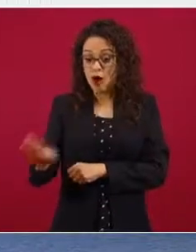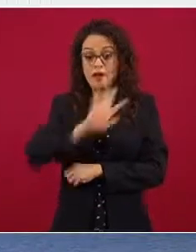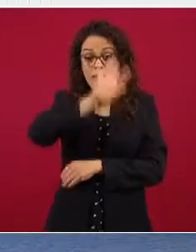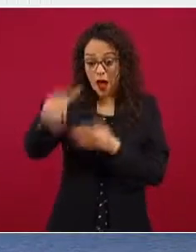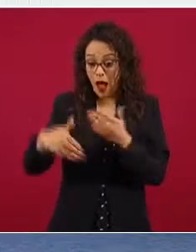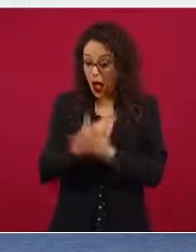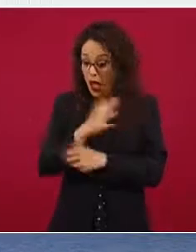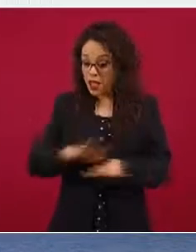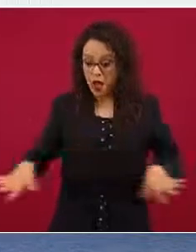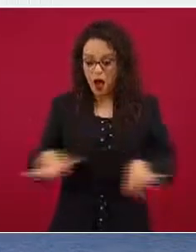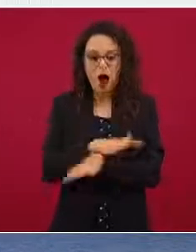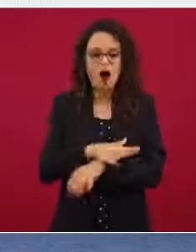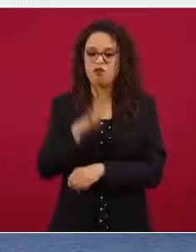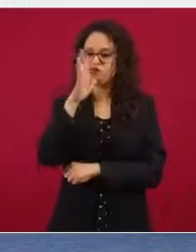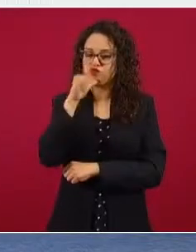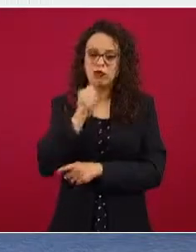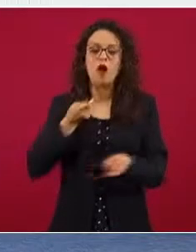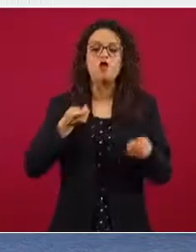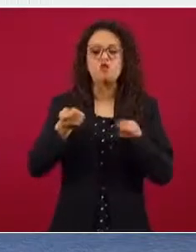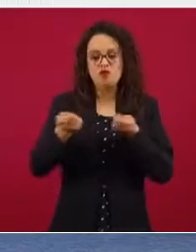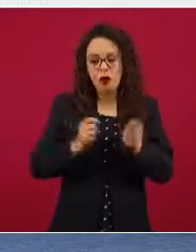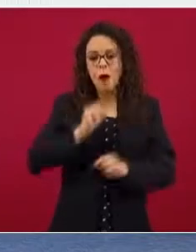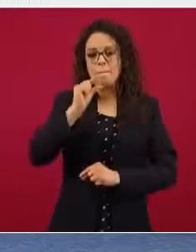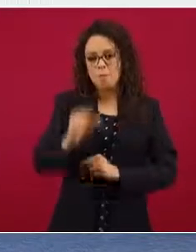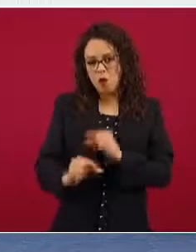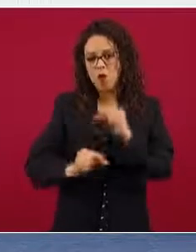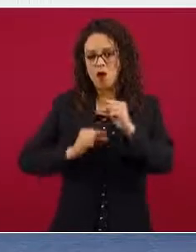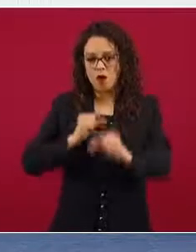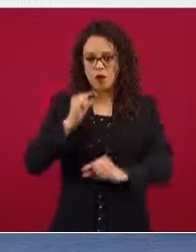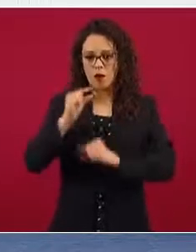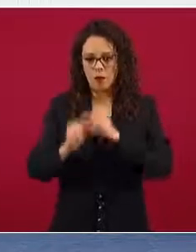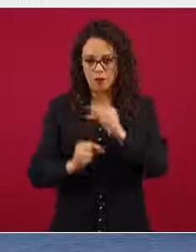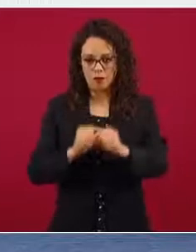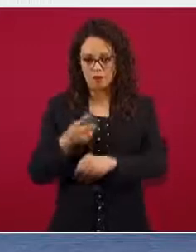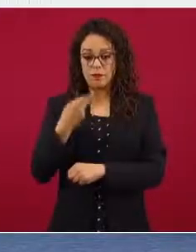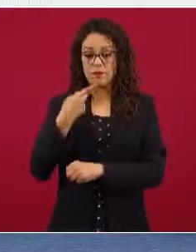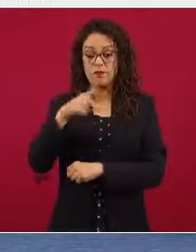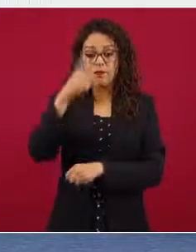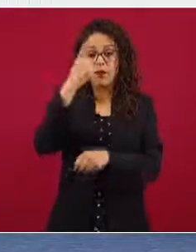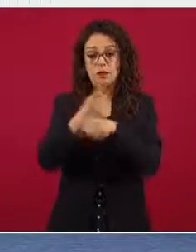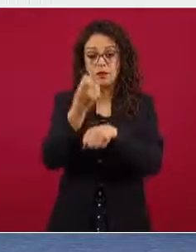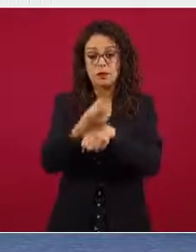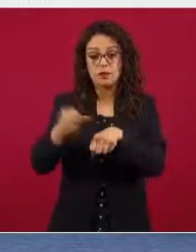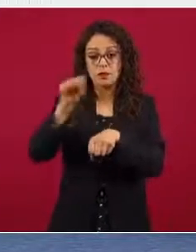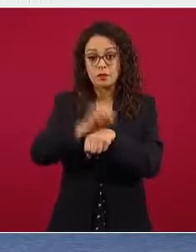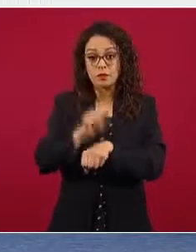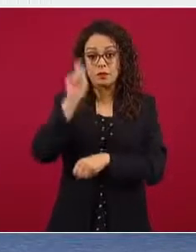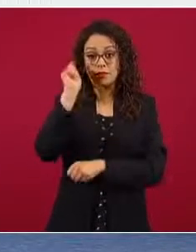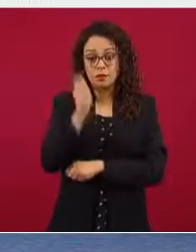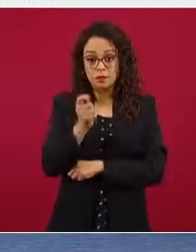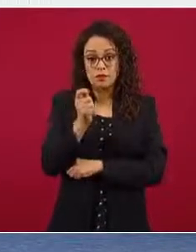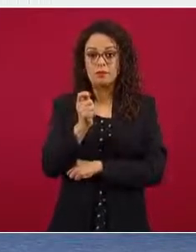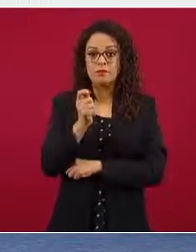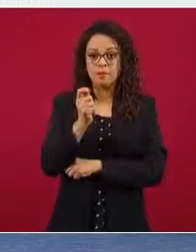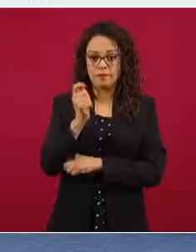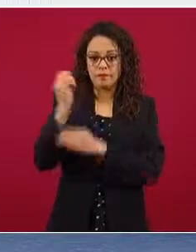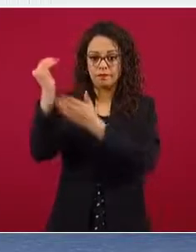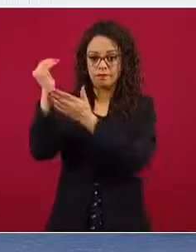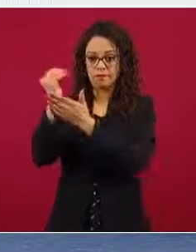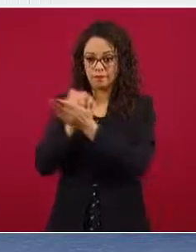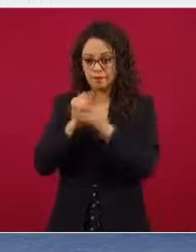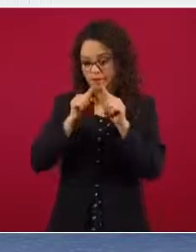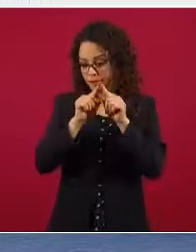Pero afortunadamente vemos la primera semana de reducción que es consistente con ya 3 semanas de reducción de